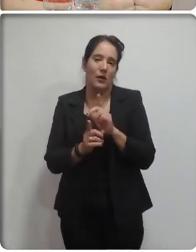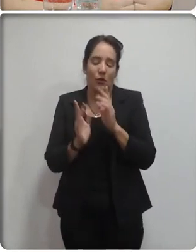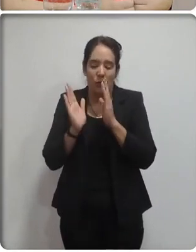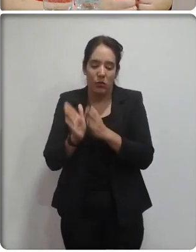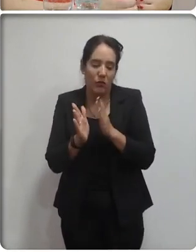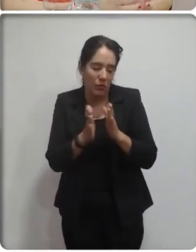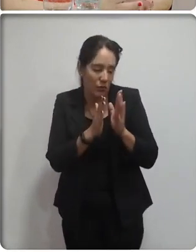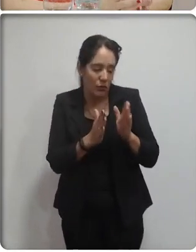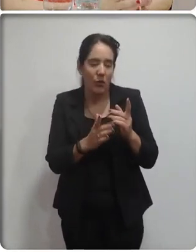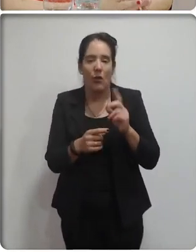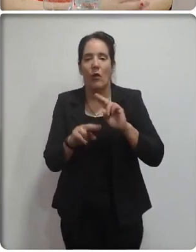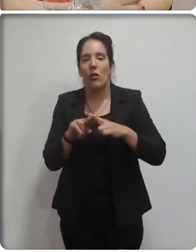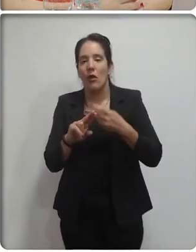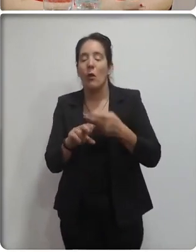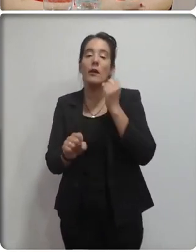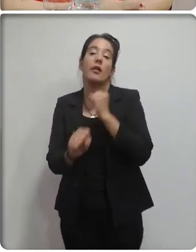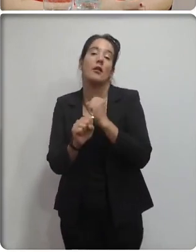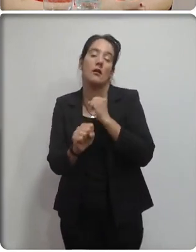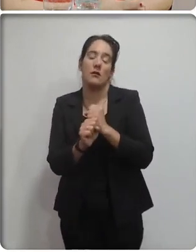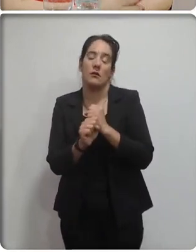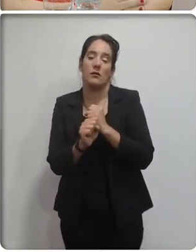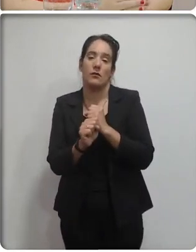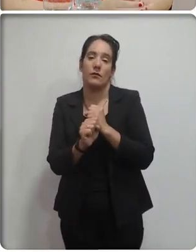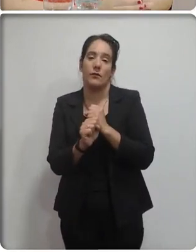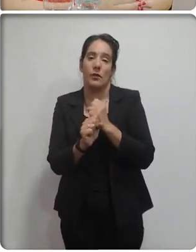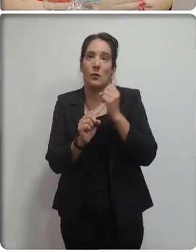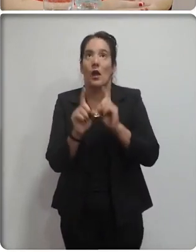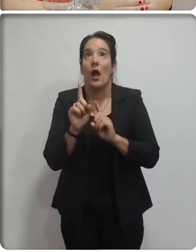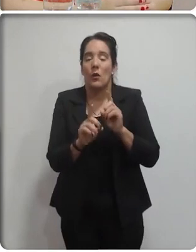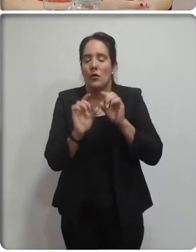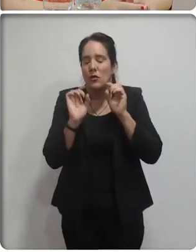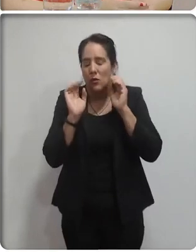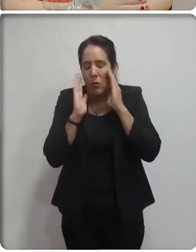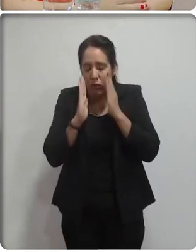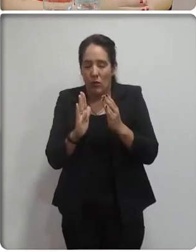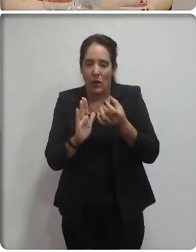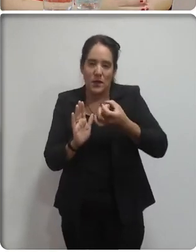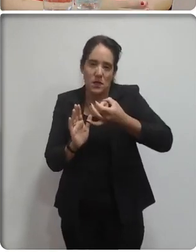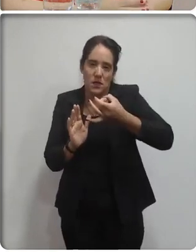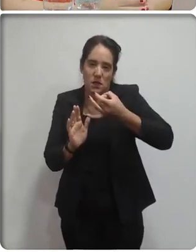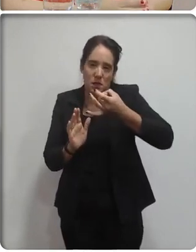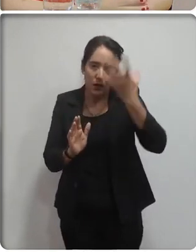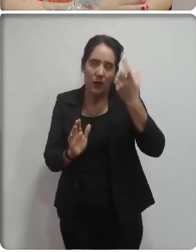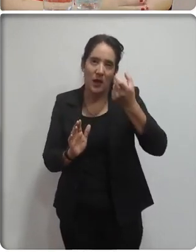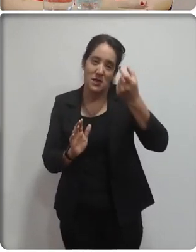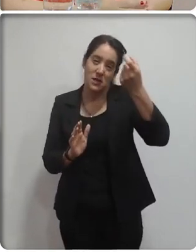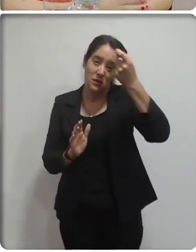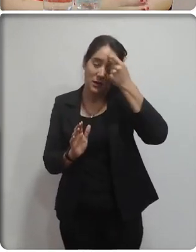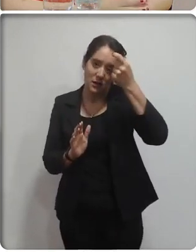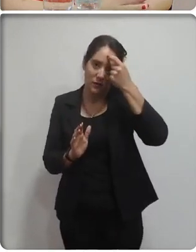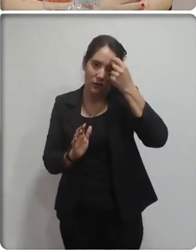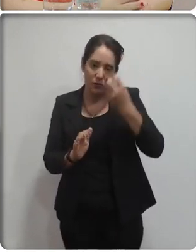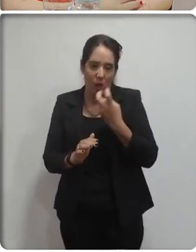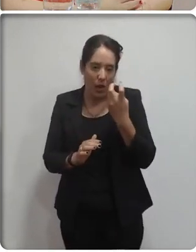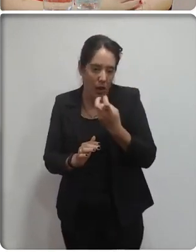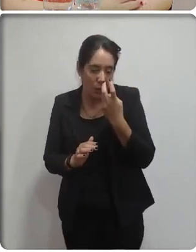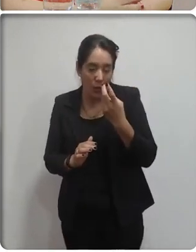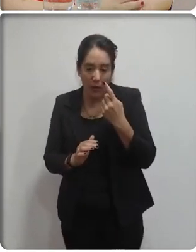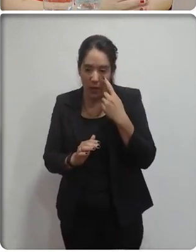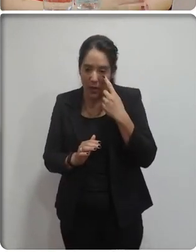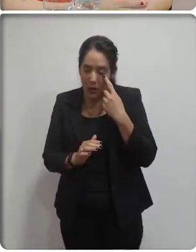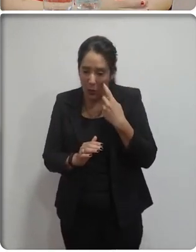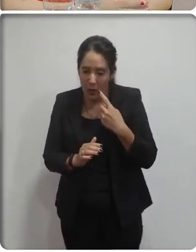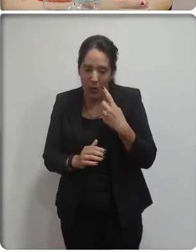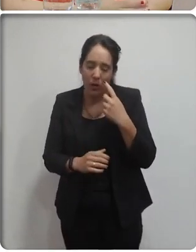actividades que son extremadamente científico-técnicos y complejos. La búsqueda de la evidencia no es sencilla,